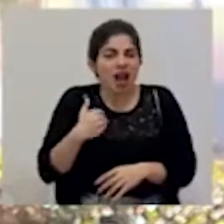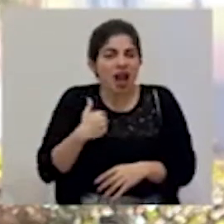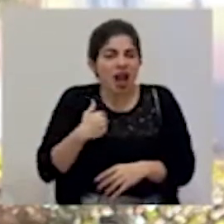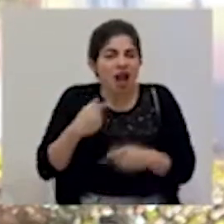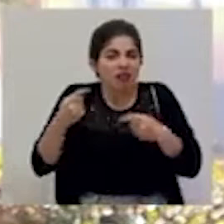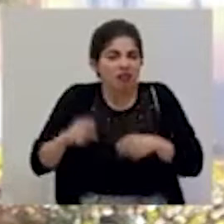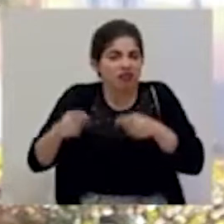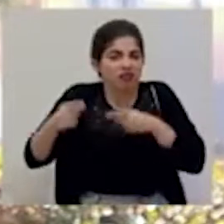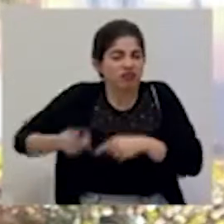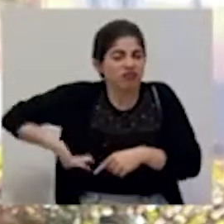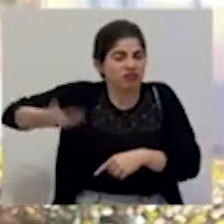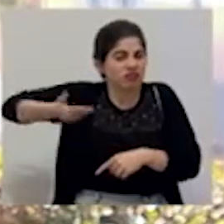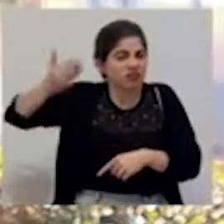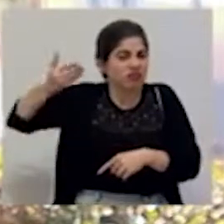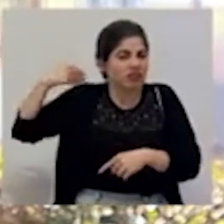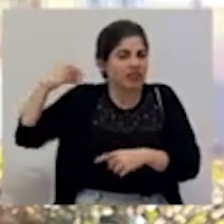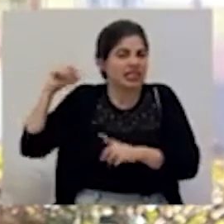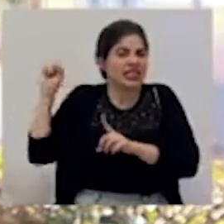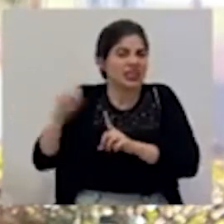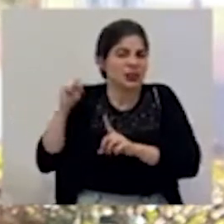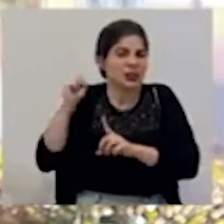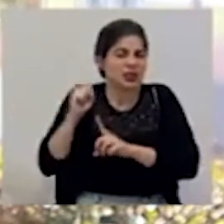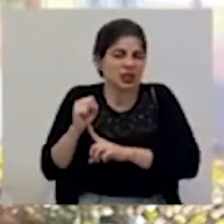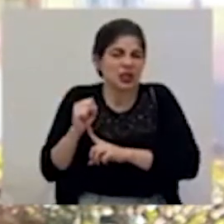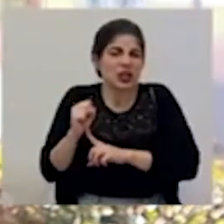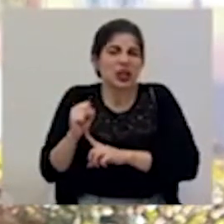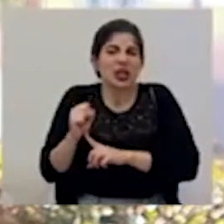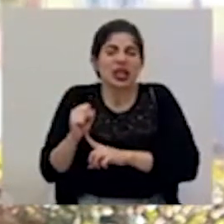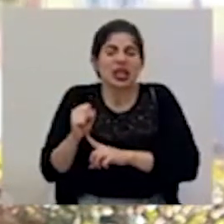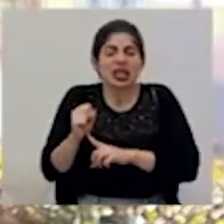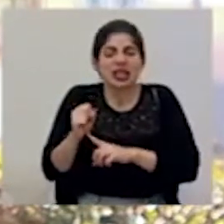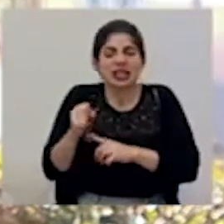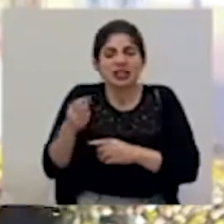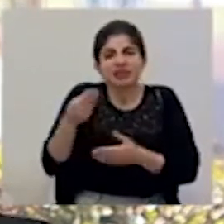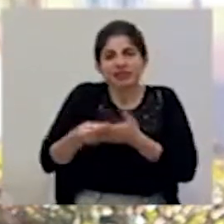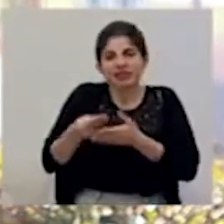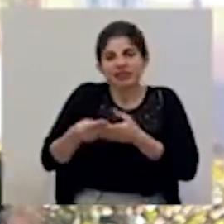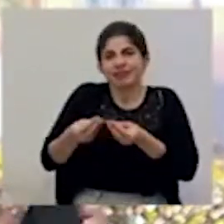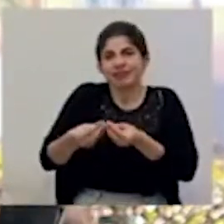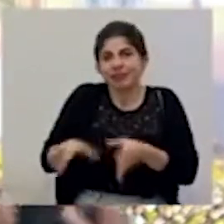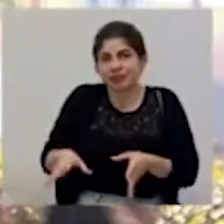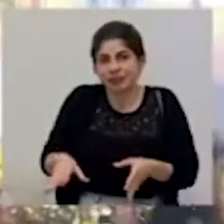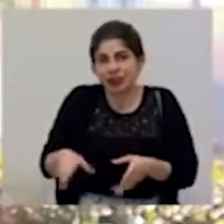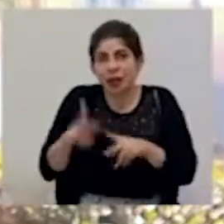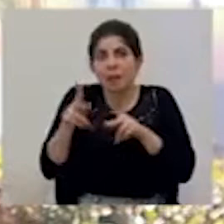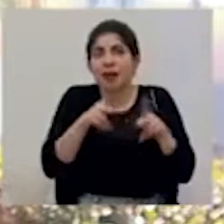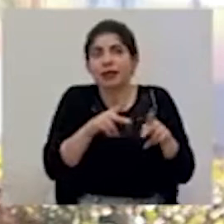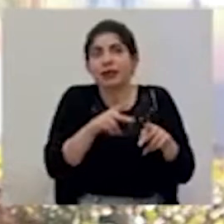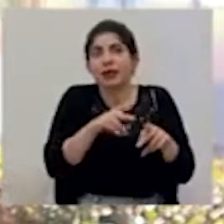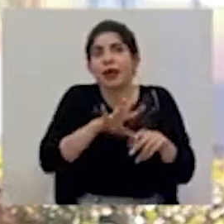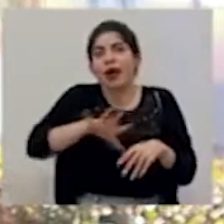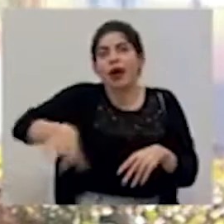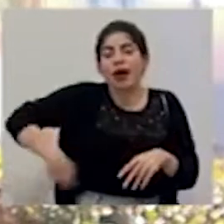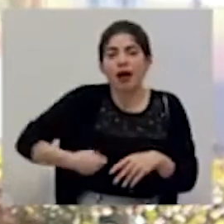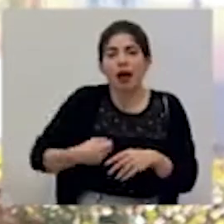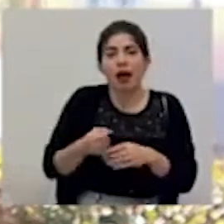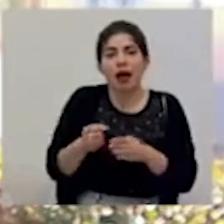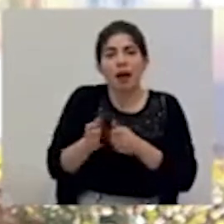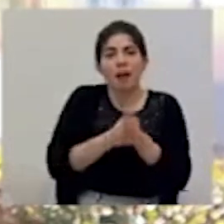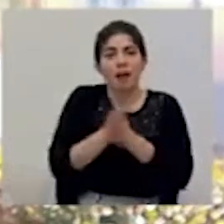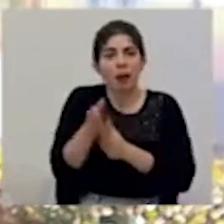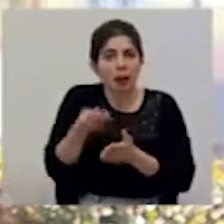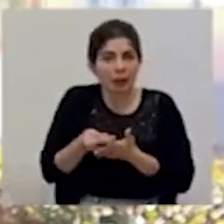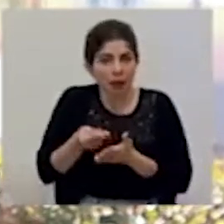¿verdad?, lamentables hechos que han dado el traste con esos beneficios, ¿verdad?, y hay personas que han sacado provecho de esos